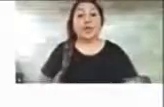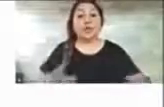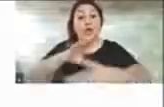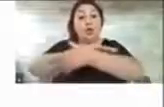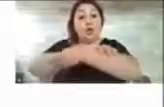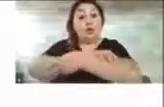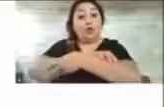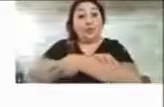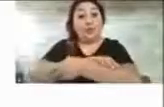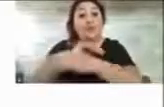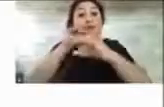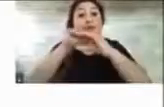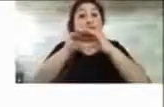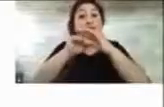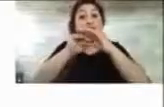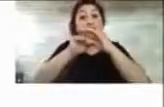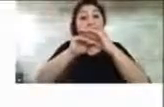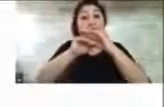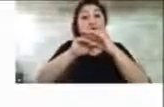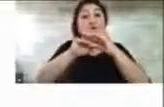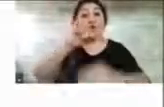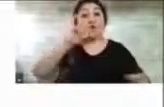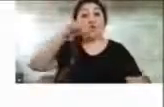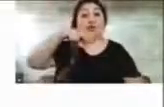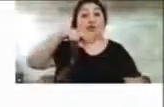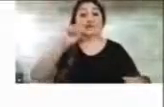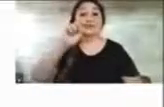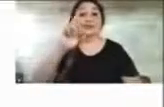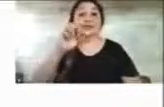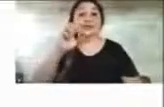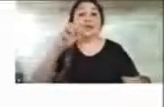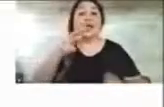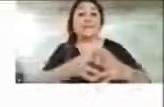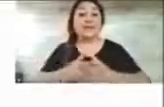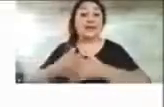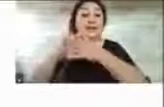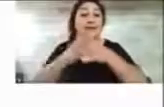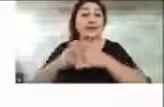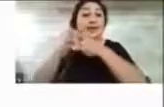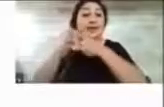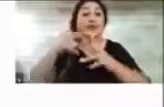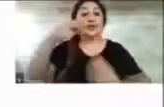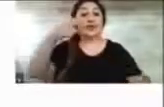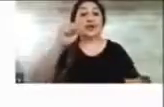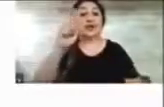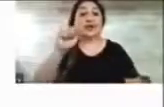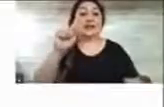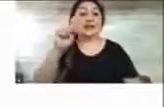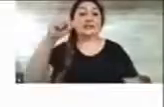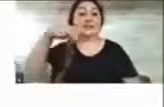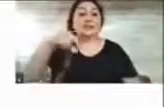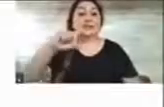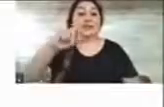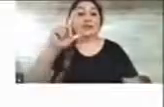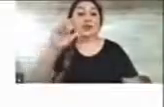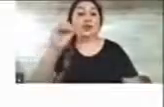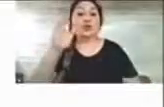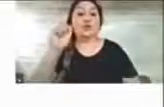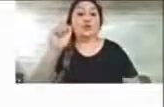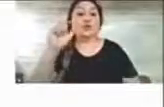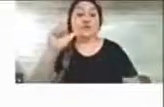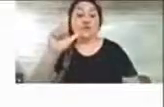Banco Interamericano de Desarrollo y el Haskin Global Literacy Hub, en este contexto de pandemia, es que